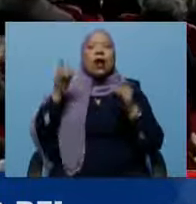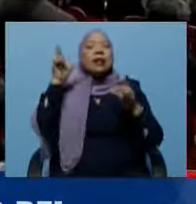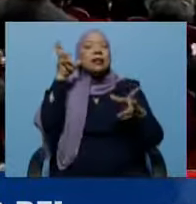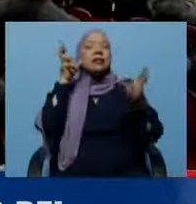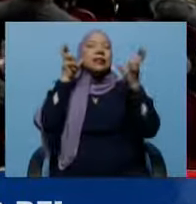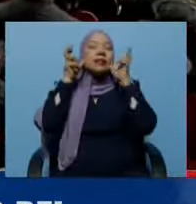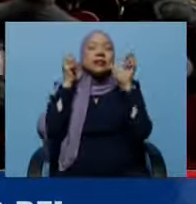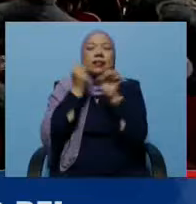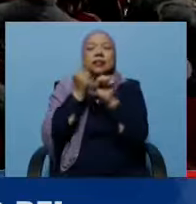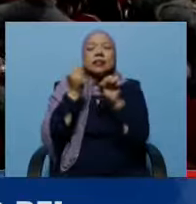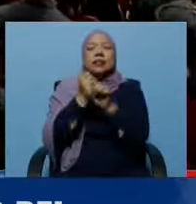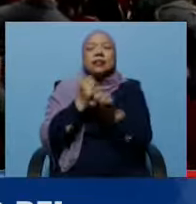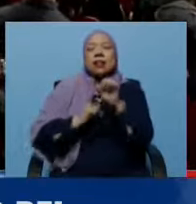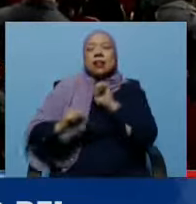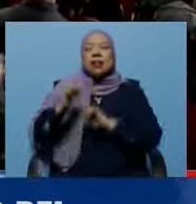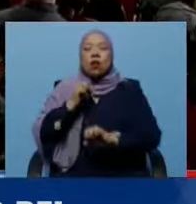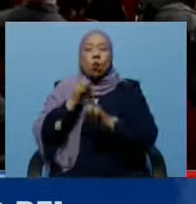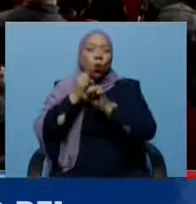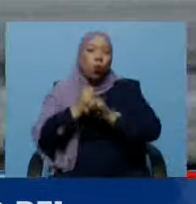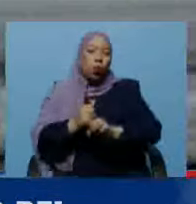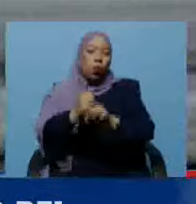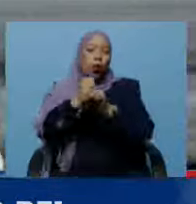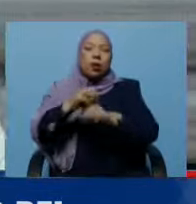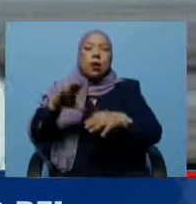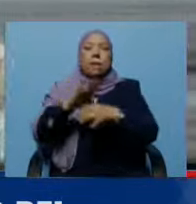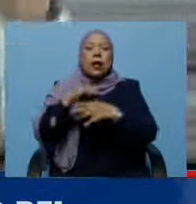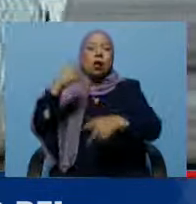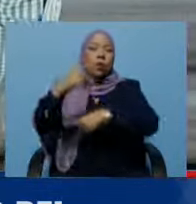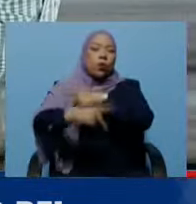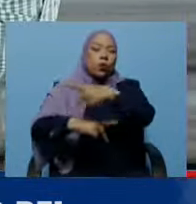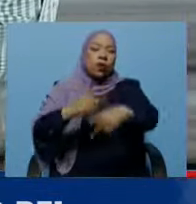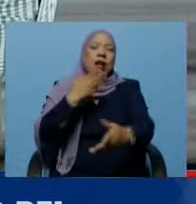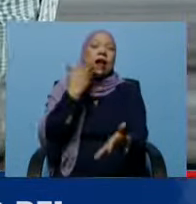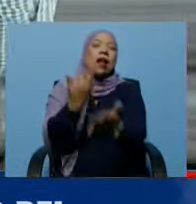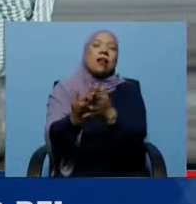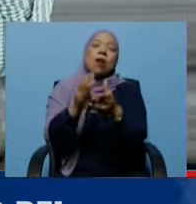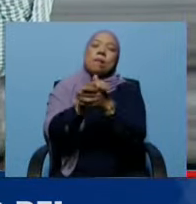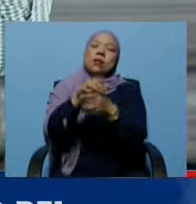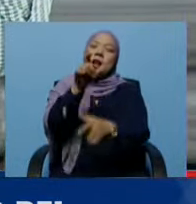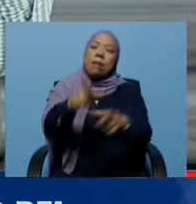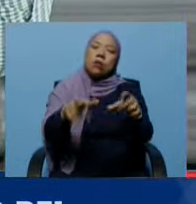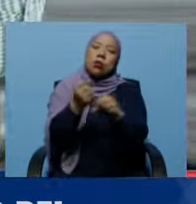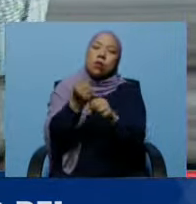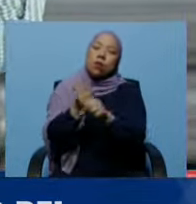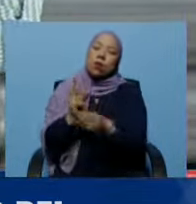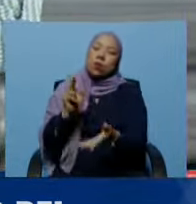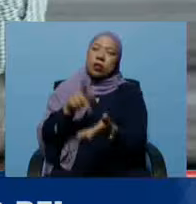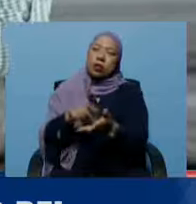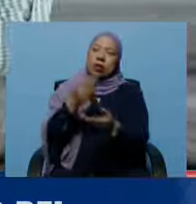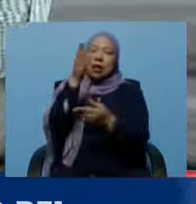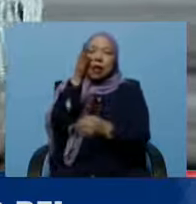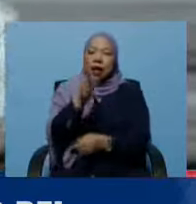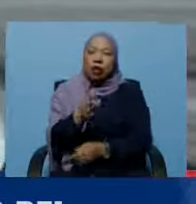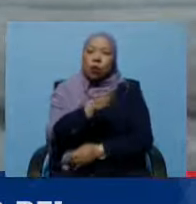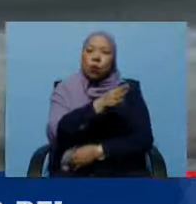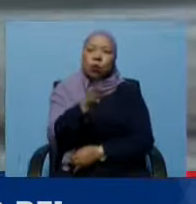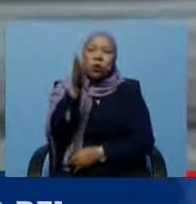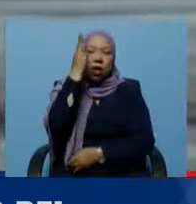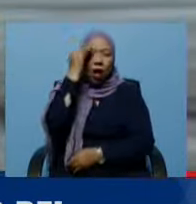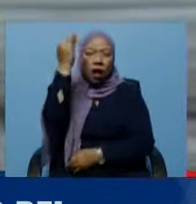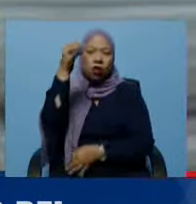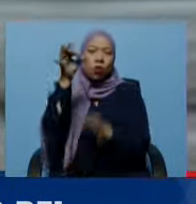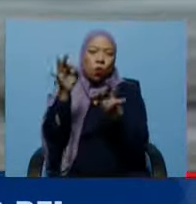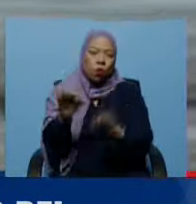escuchar al ritmo de gaita, Miércoles Productivo. Gracias a la clase obrera. Que Dios me los bendiga, que Dios me los